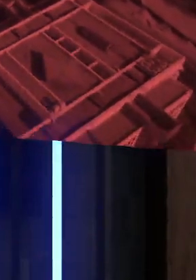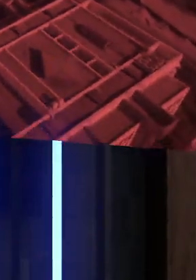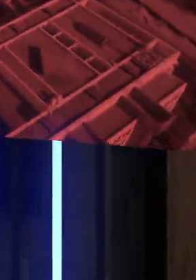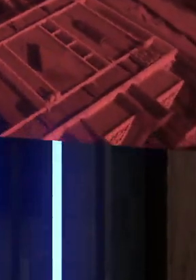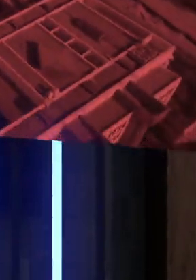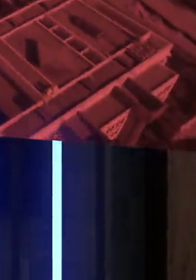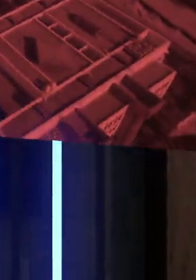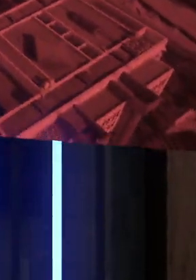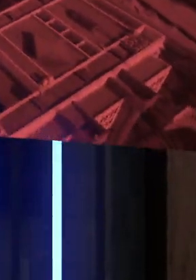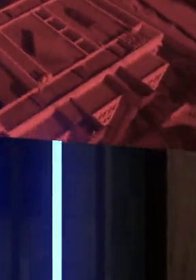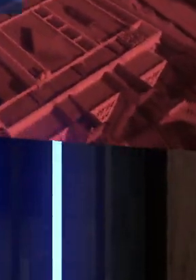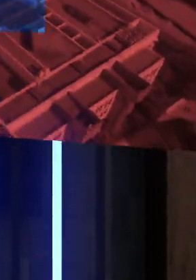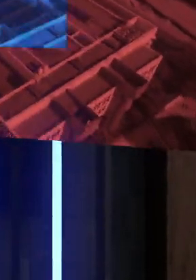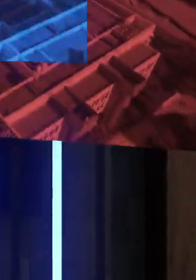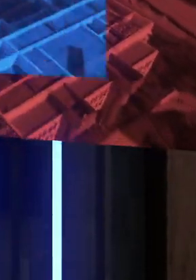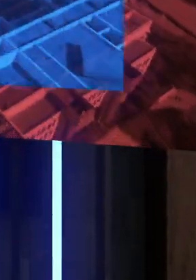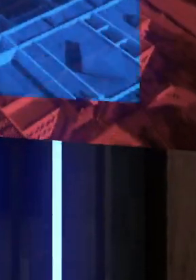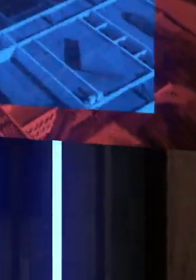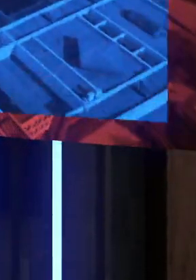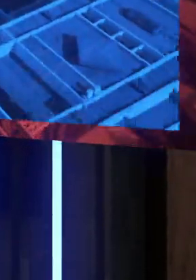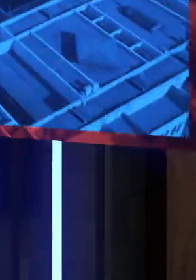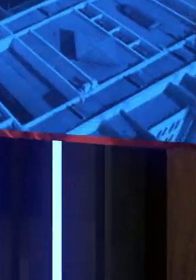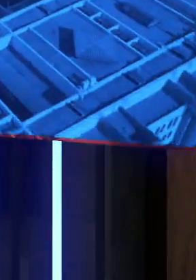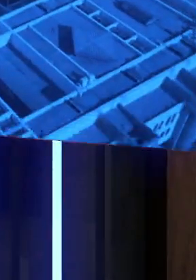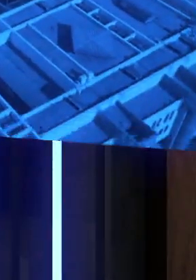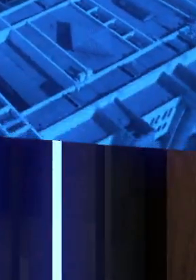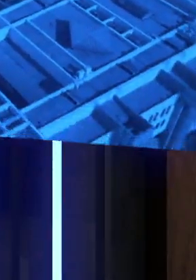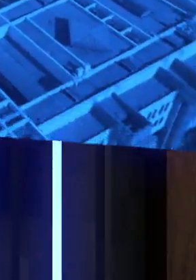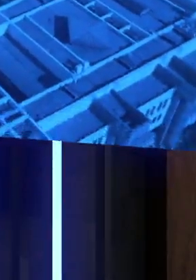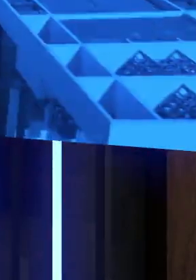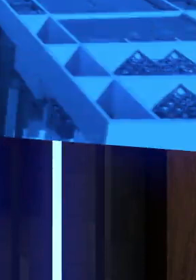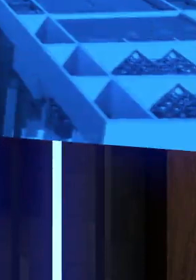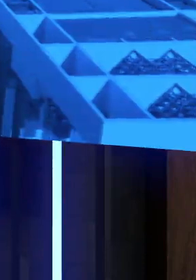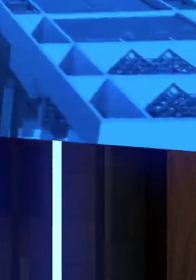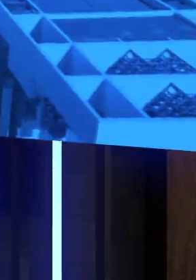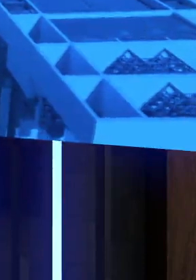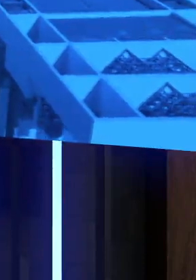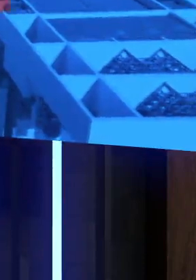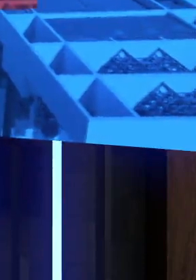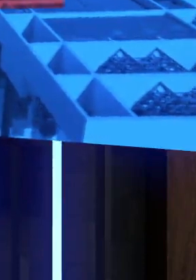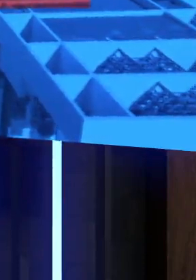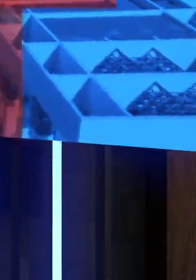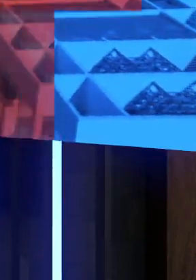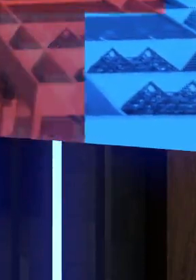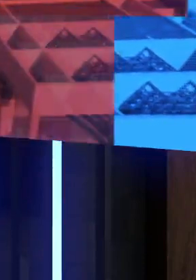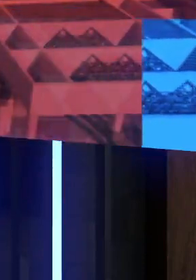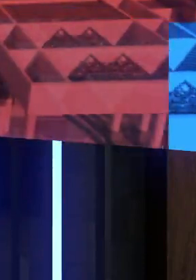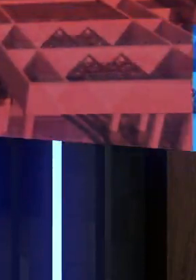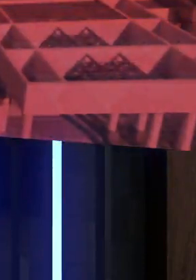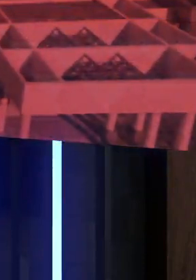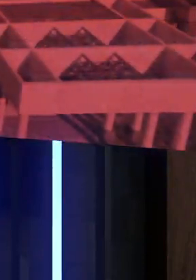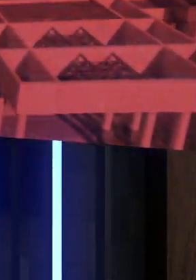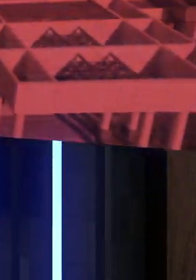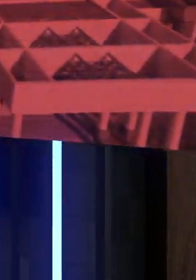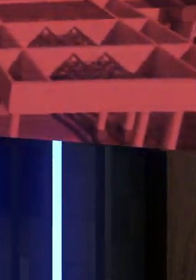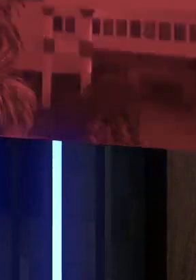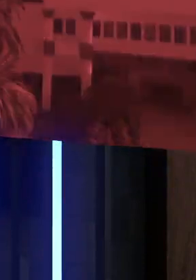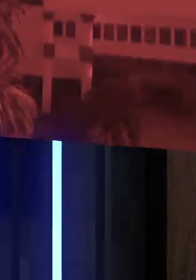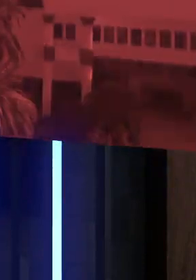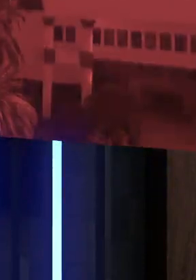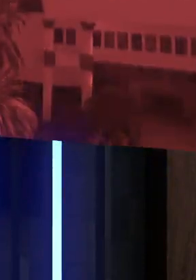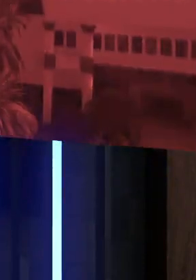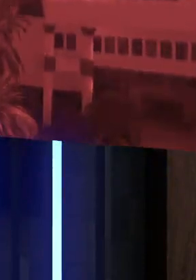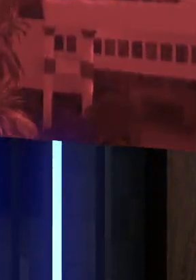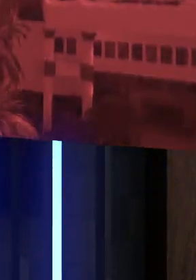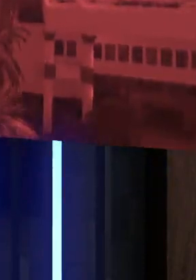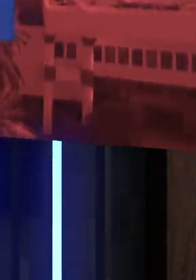y 17 abstenciones, la Cámara despachó al Ejecutivo para los trámites de promulgación el mensaje que incorpora a